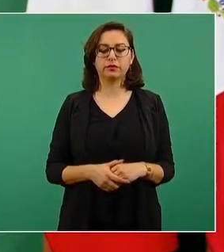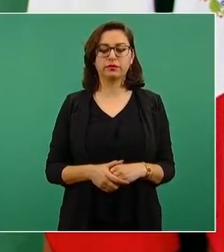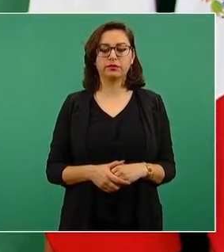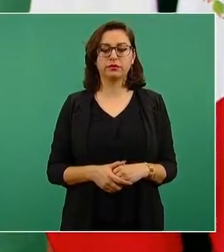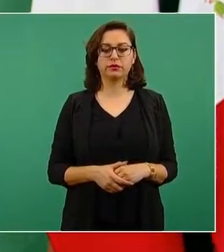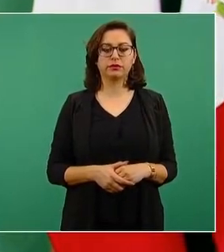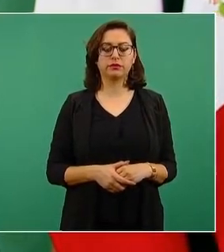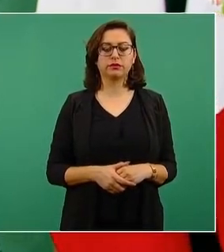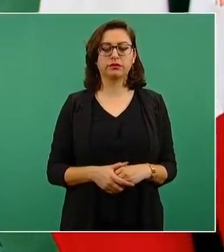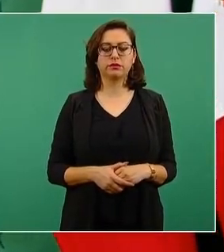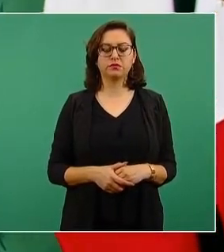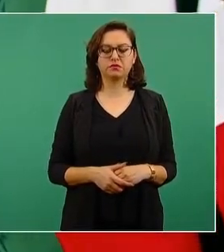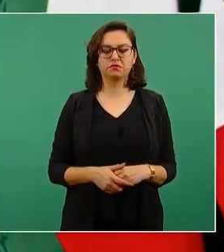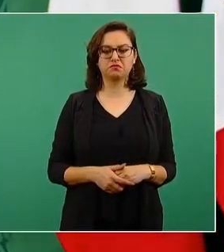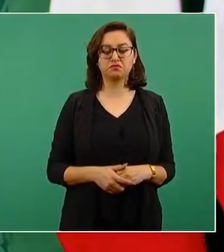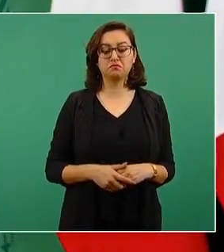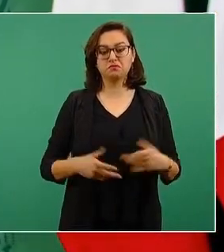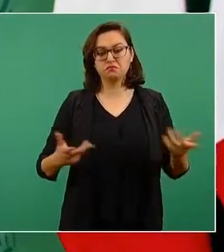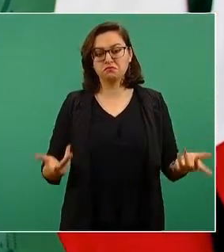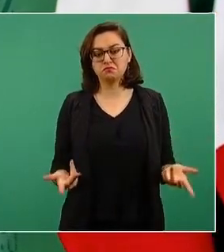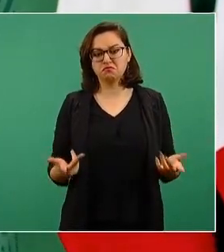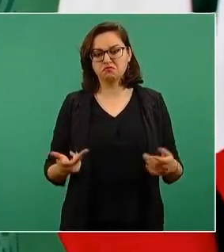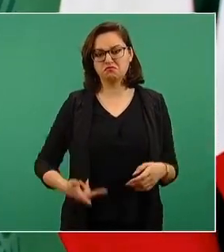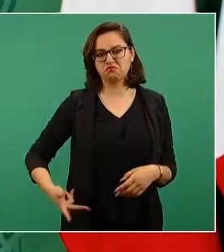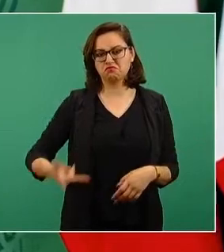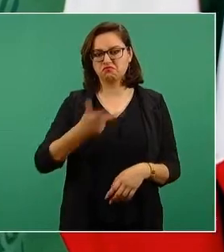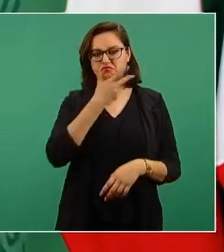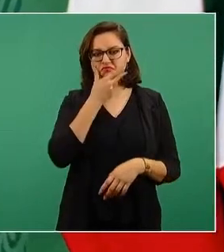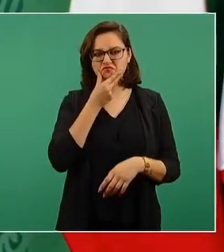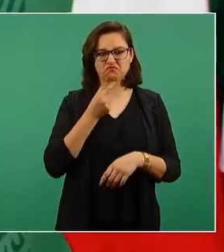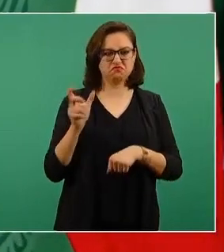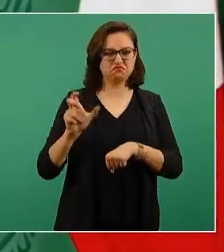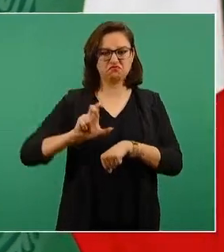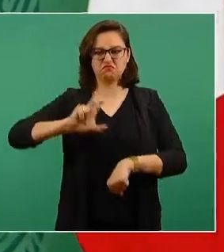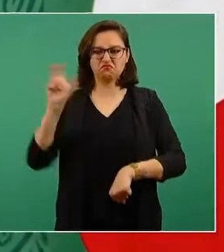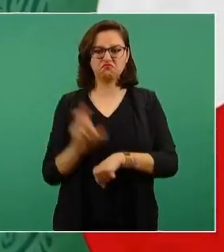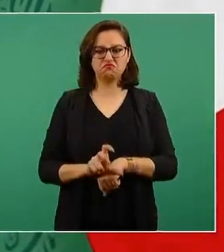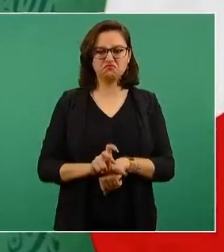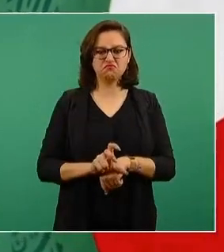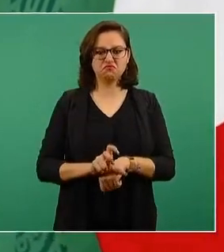para el machismo, ni hay tampoco impunidad.